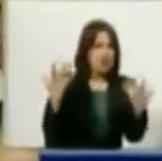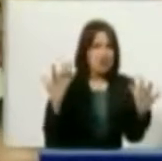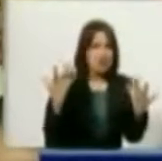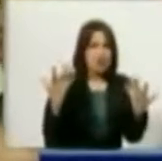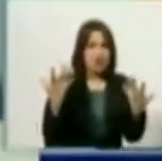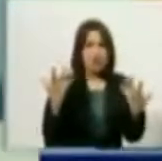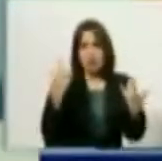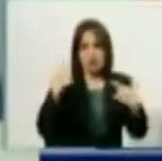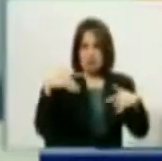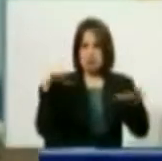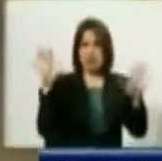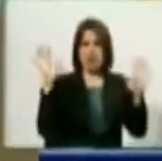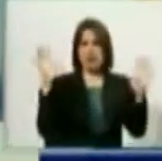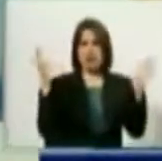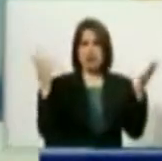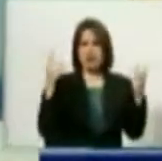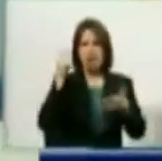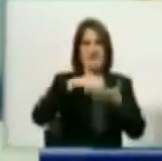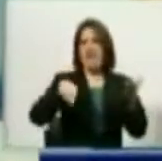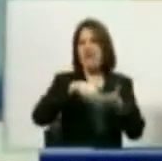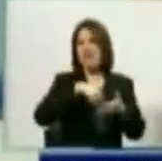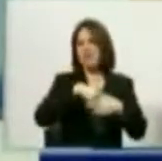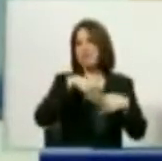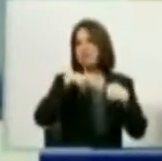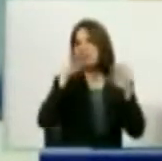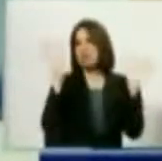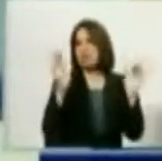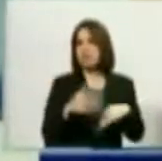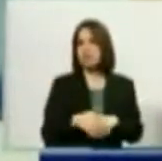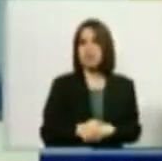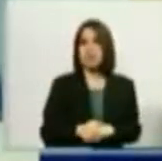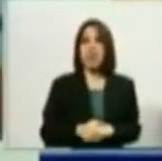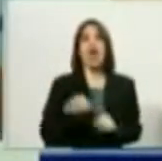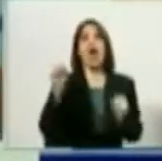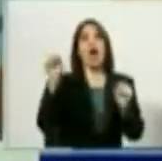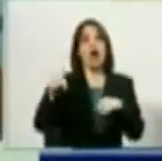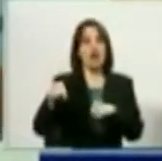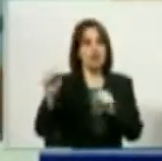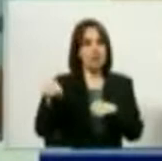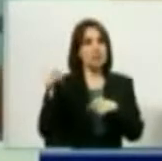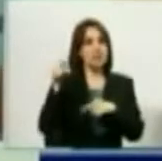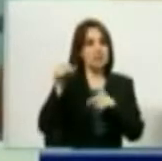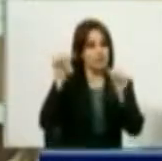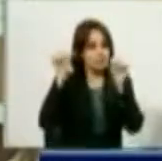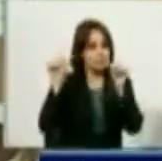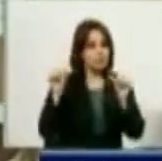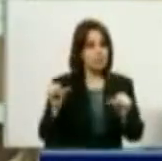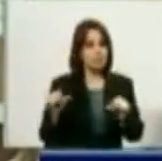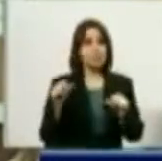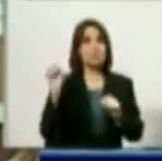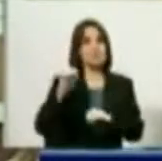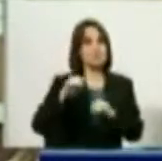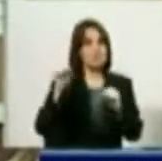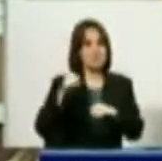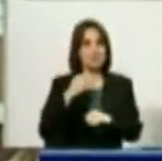yo no sé quién Antonio carry no lo saco en el más a esta sí está sí está sí está así